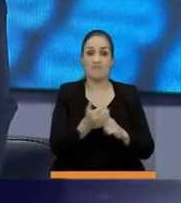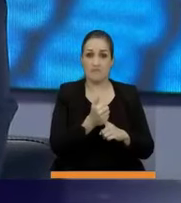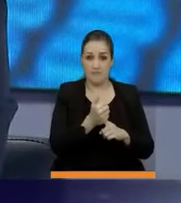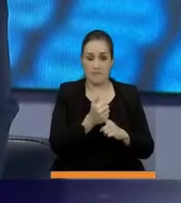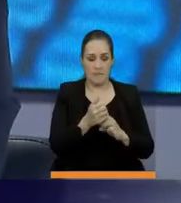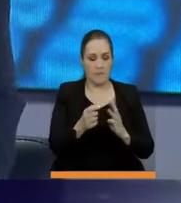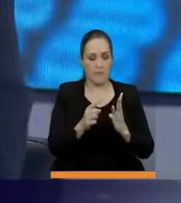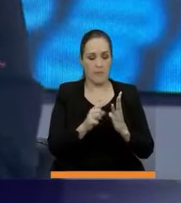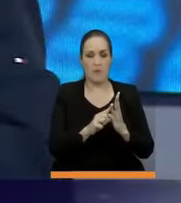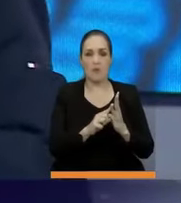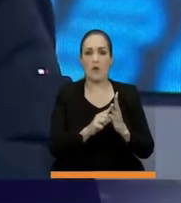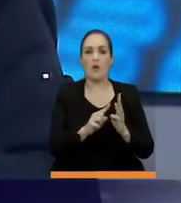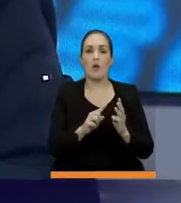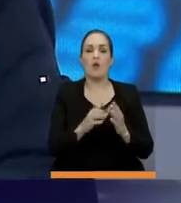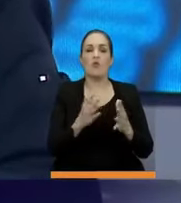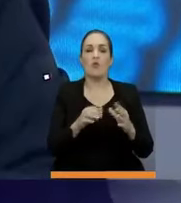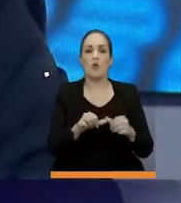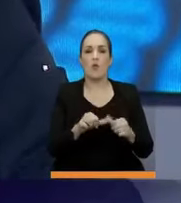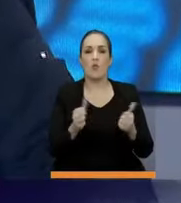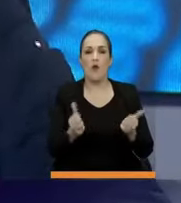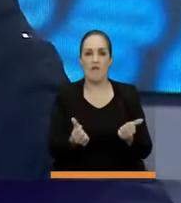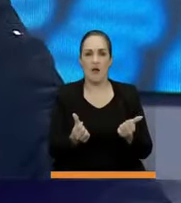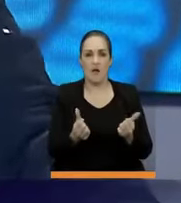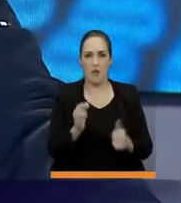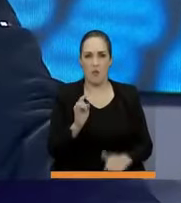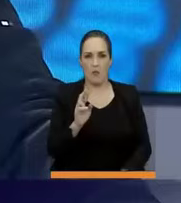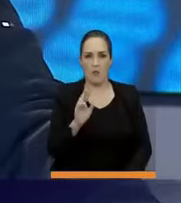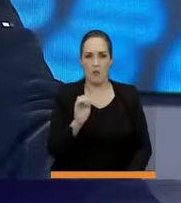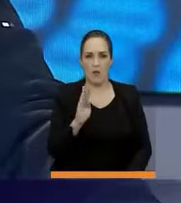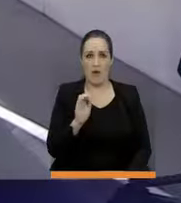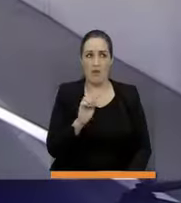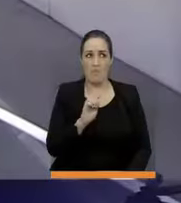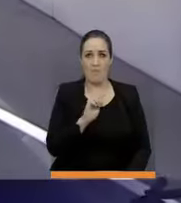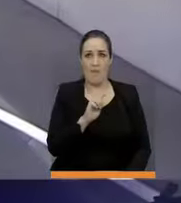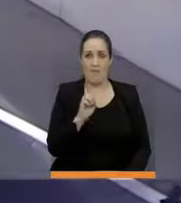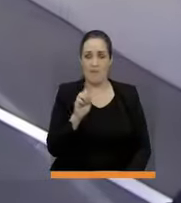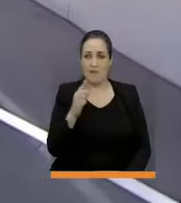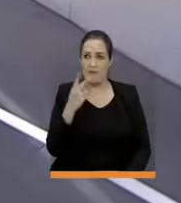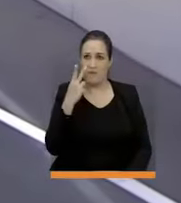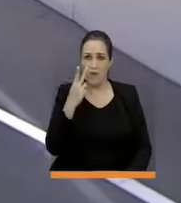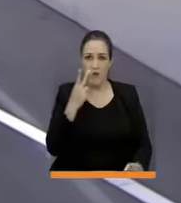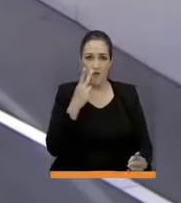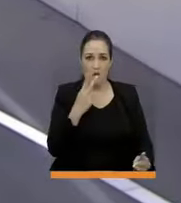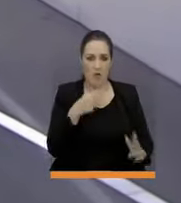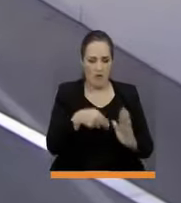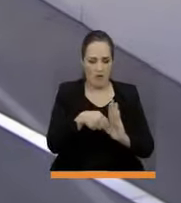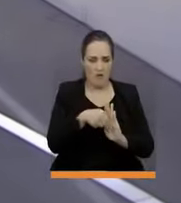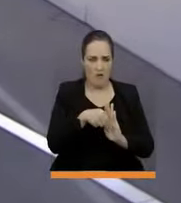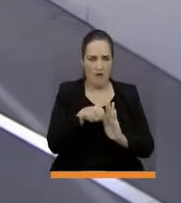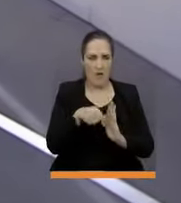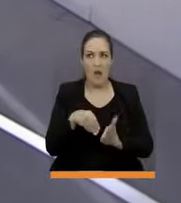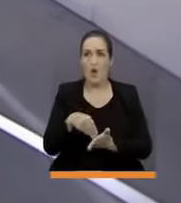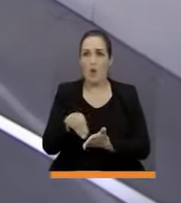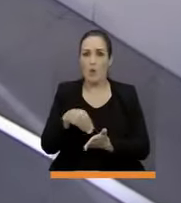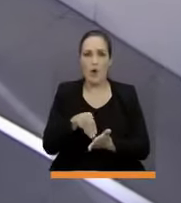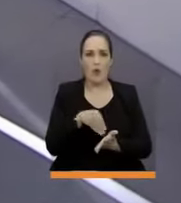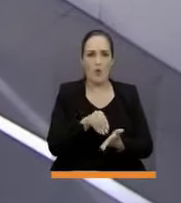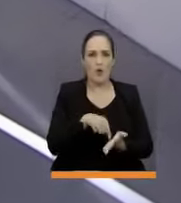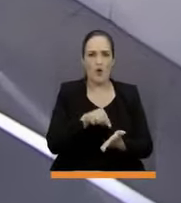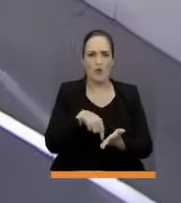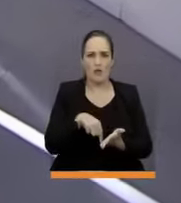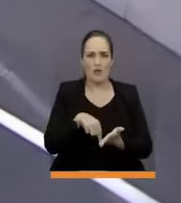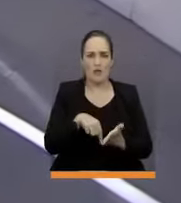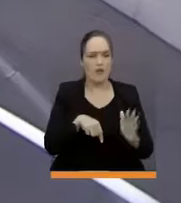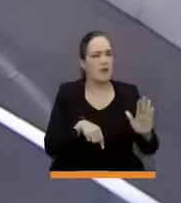en el Urabá. Estamos solicitándole, por ejemplo, a las corporaciones autónomas regionales que han contratado con la Unidad Nacional de Gestión de Riesgo,